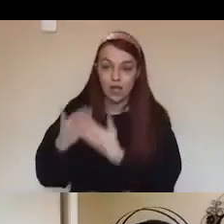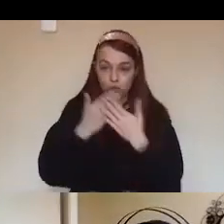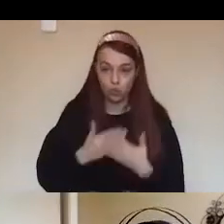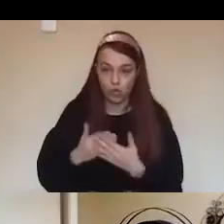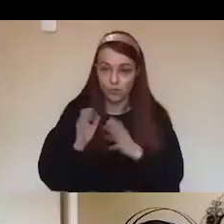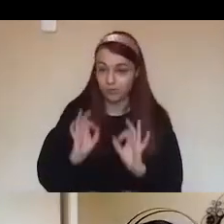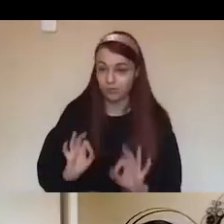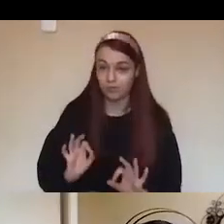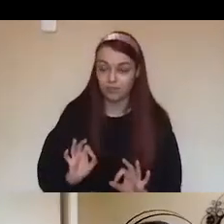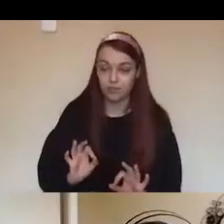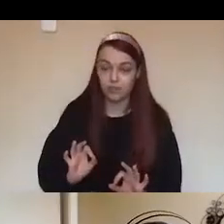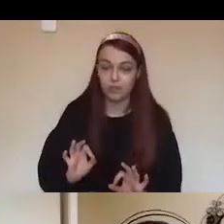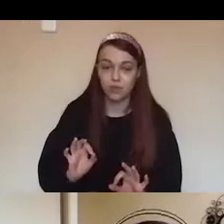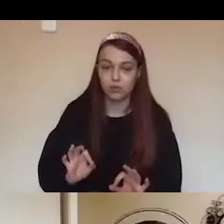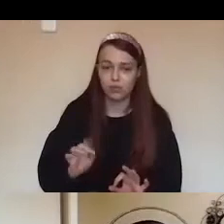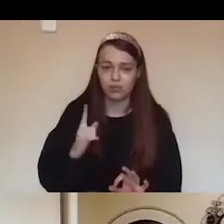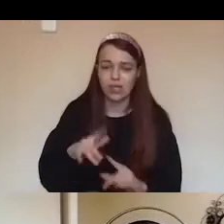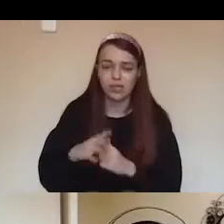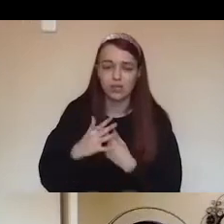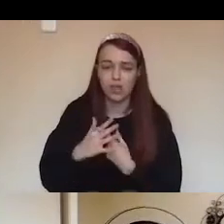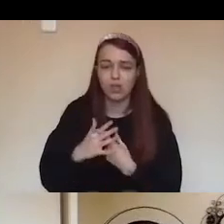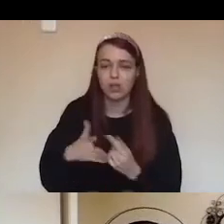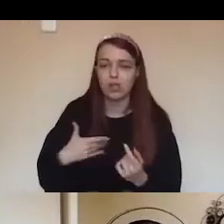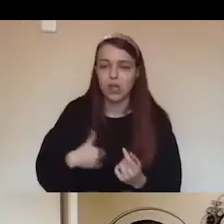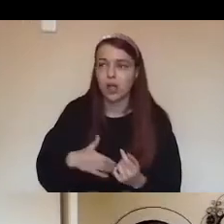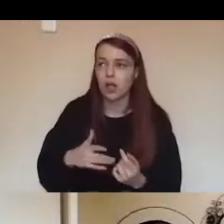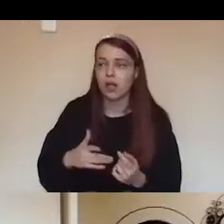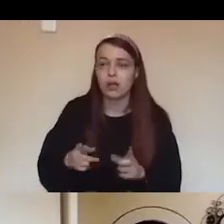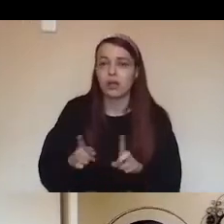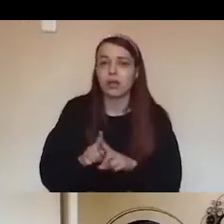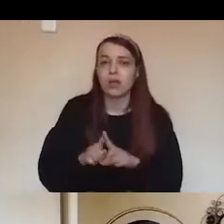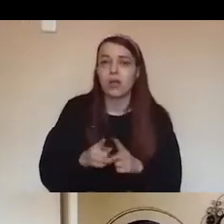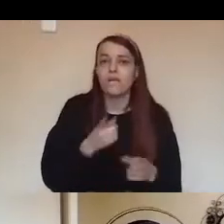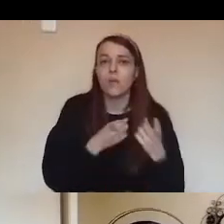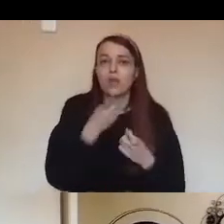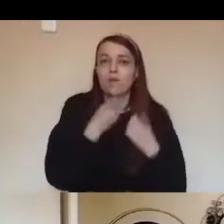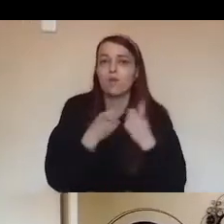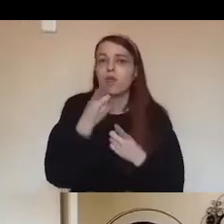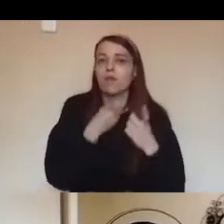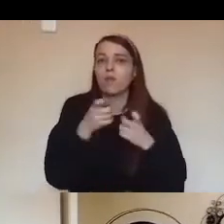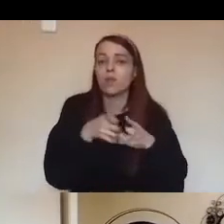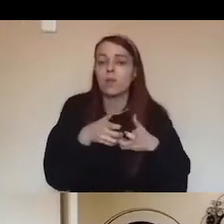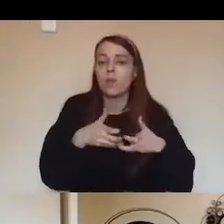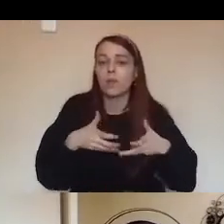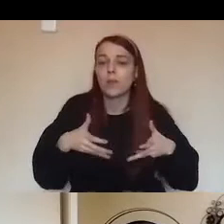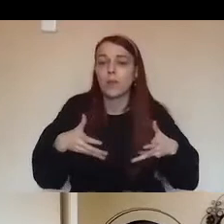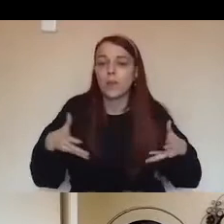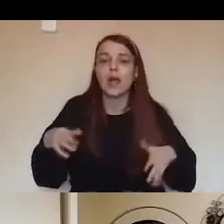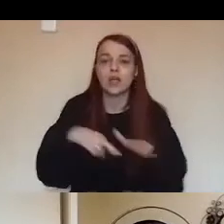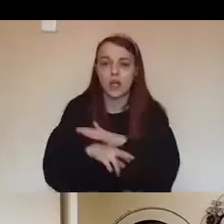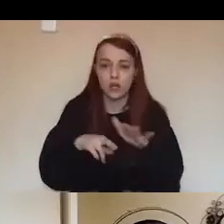Pero llegamos a un punto en que juntamos una gran cantidad de información, de